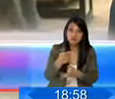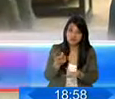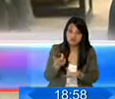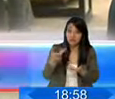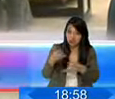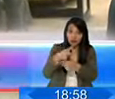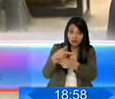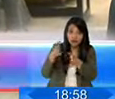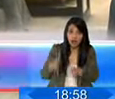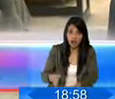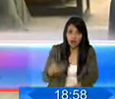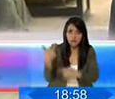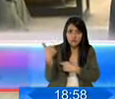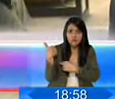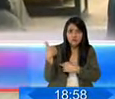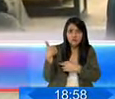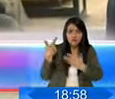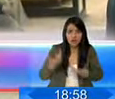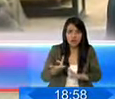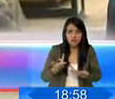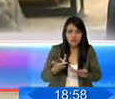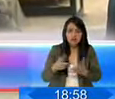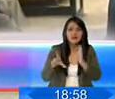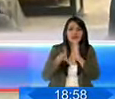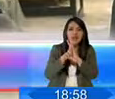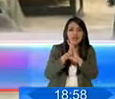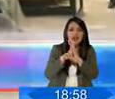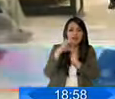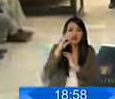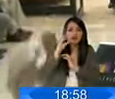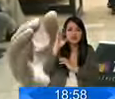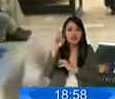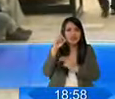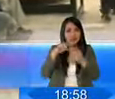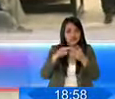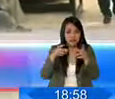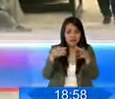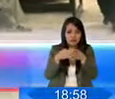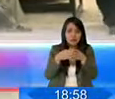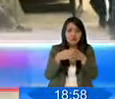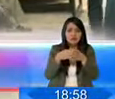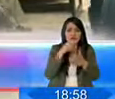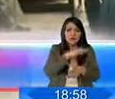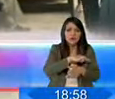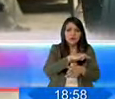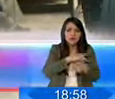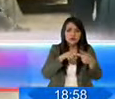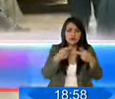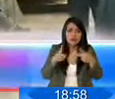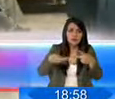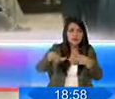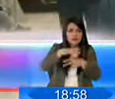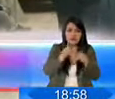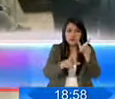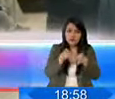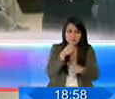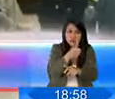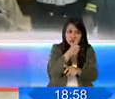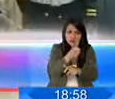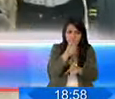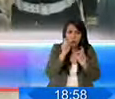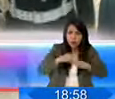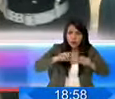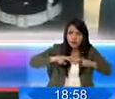autoridad legal que nos confiere el COTAD y otras leyes al máximo organismo de la ciudad para que el